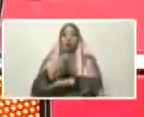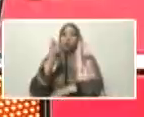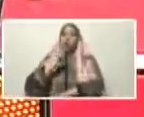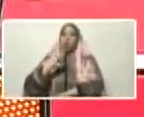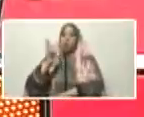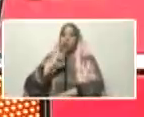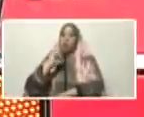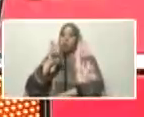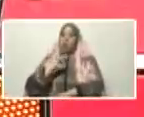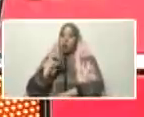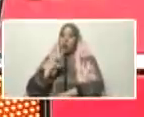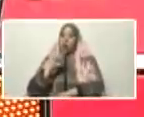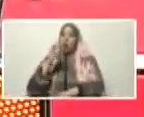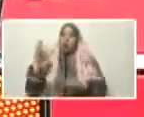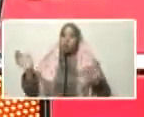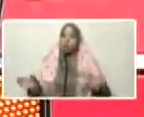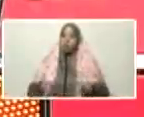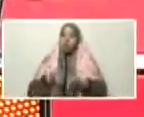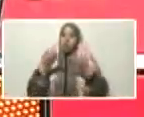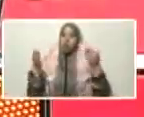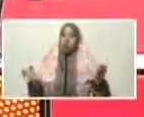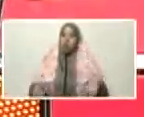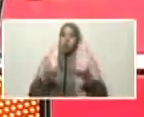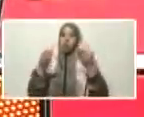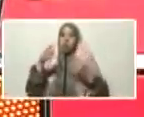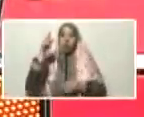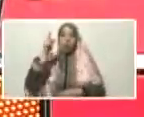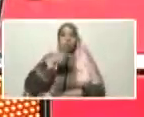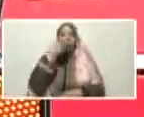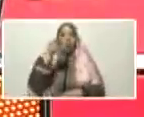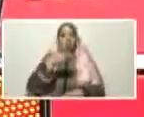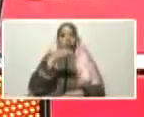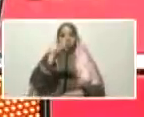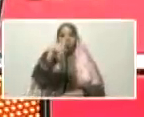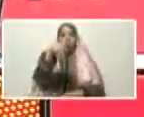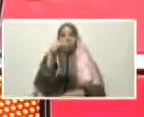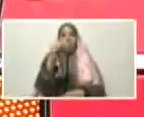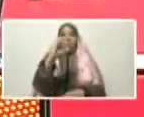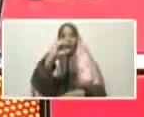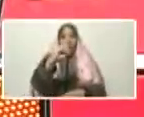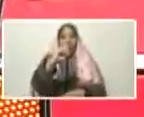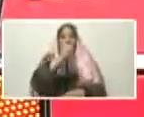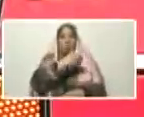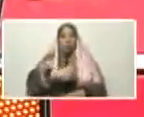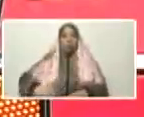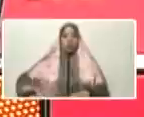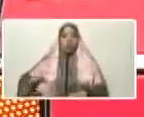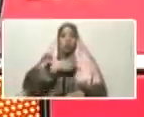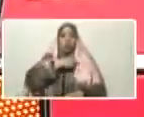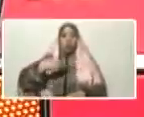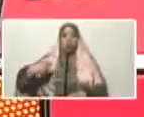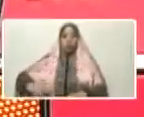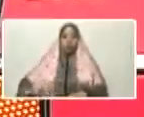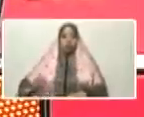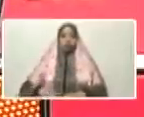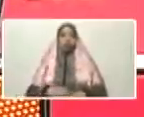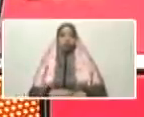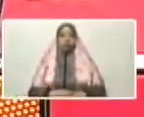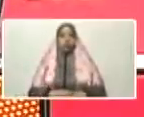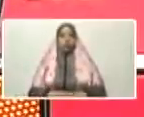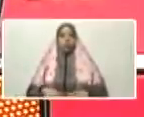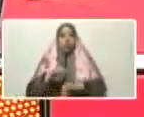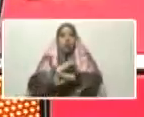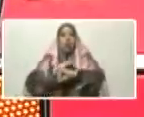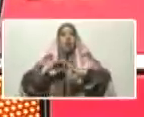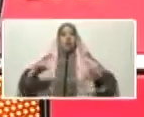mouse sector el pensamiento militar de mao tse tung el final de la